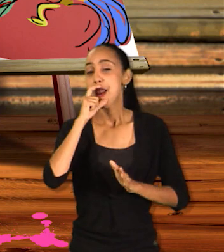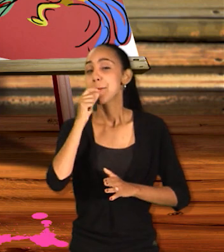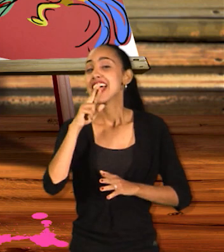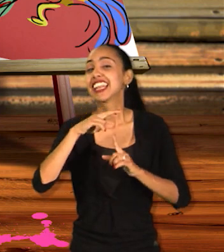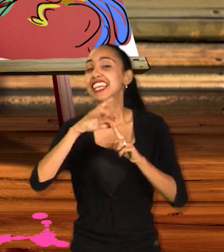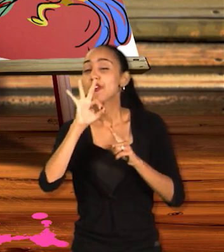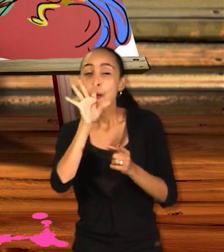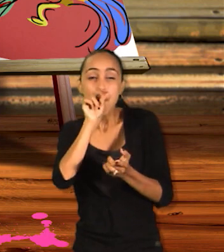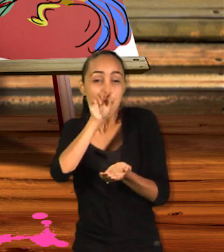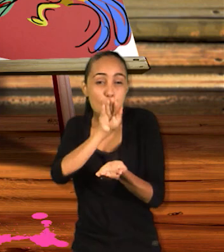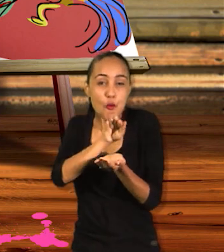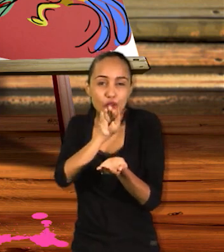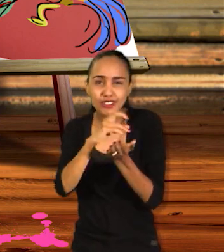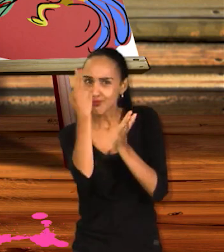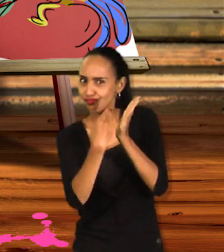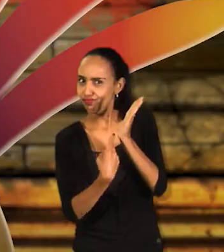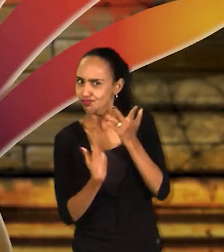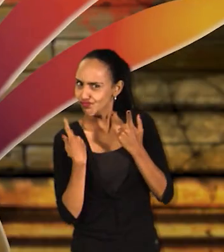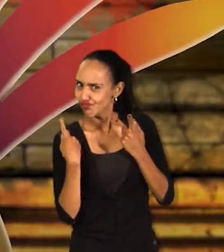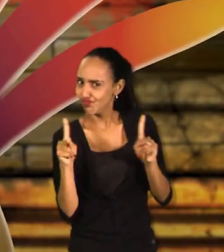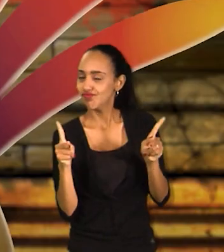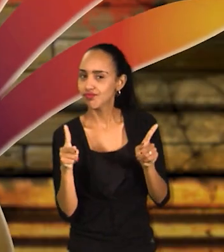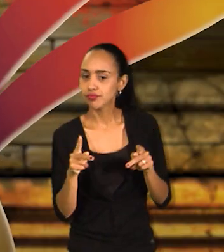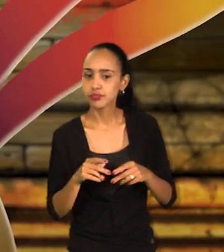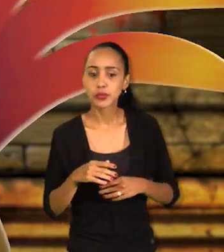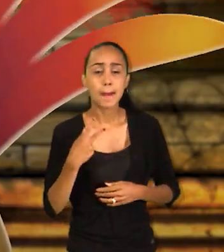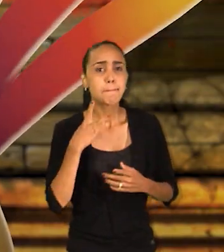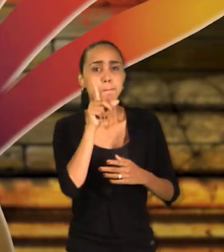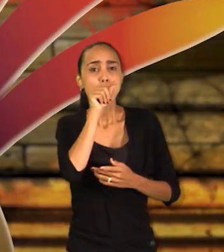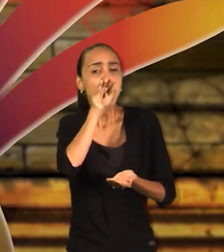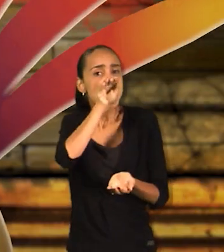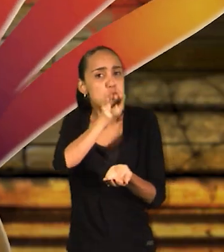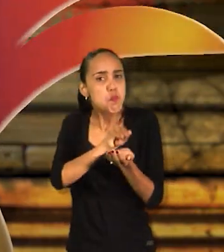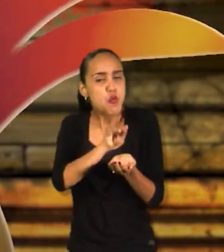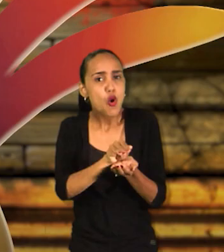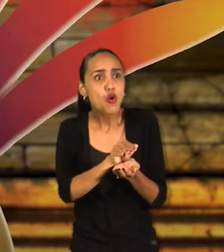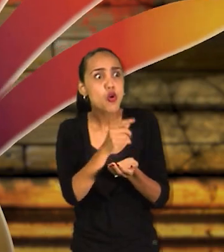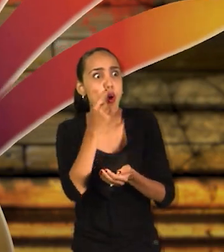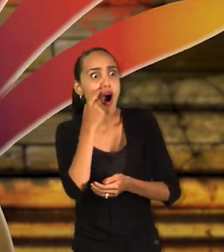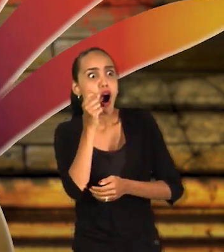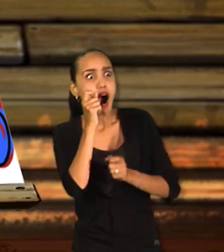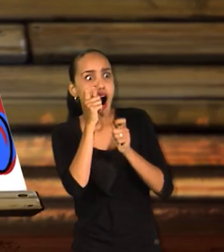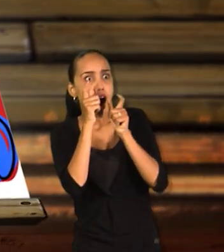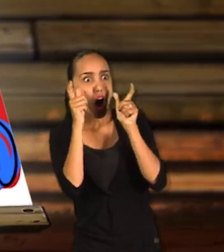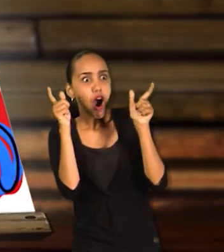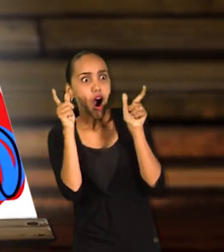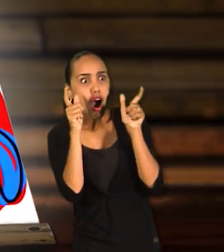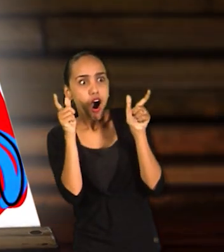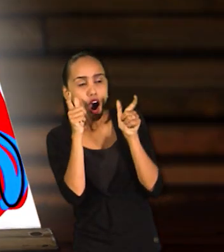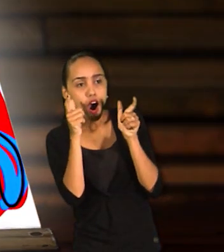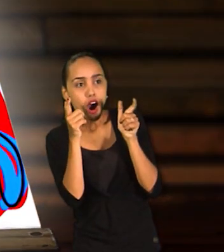¡Albertico, el pollito pintor! ¡Mi pollo es un...